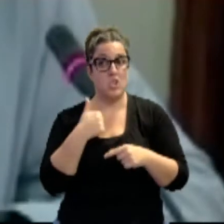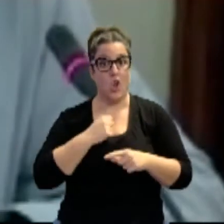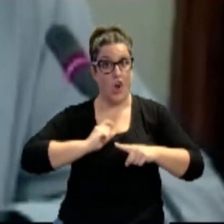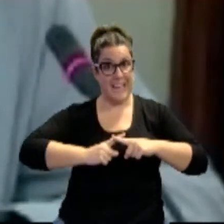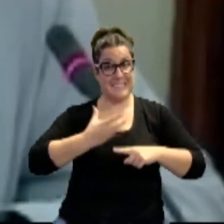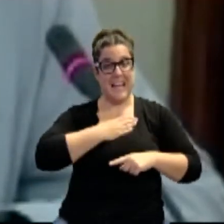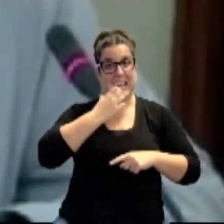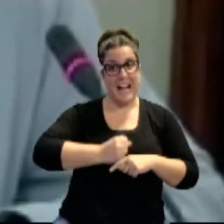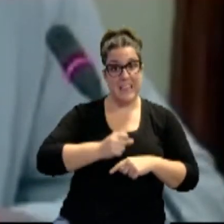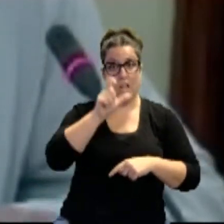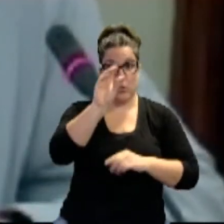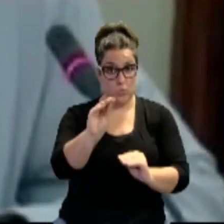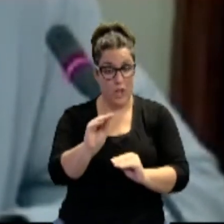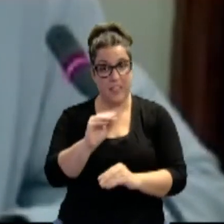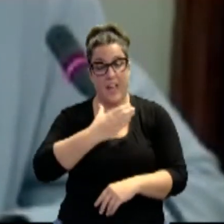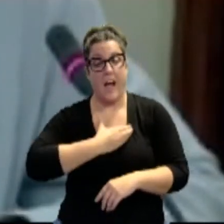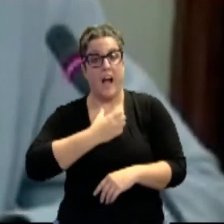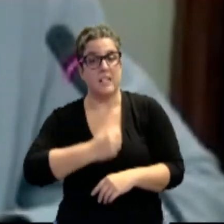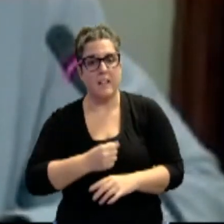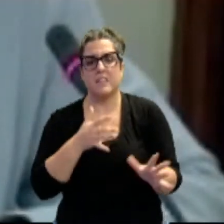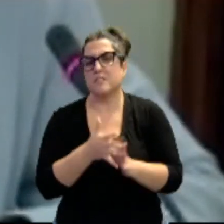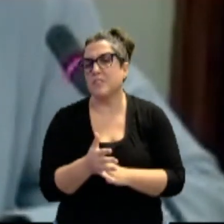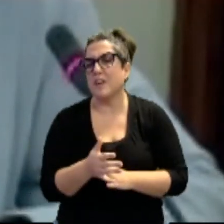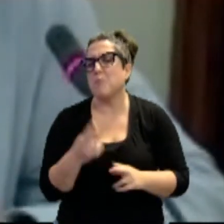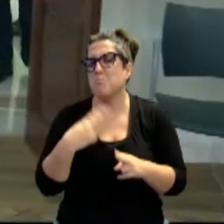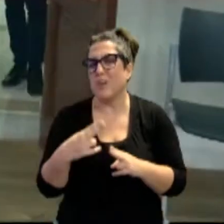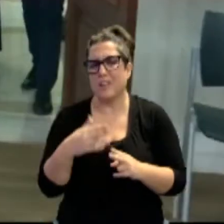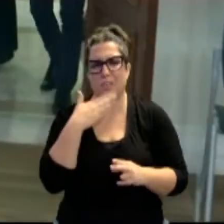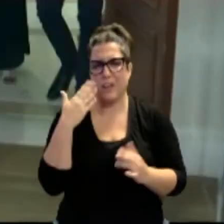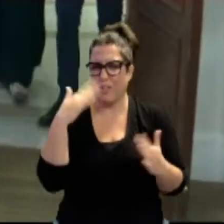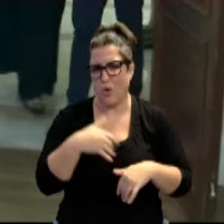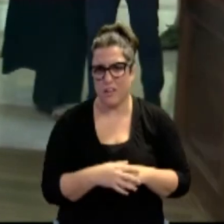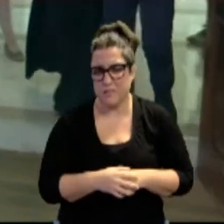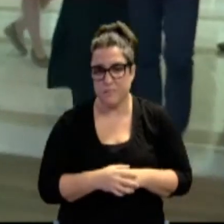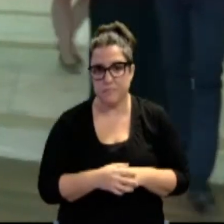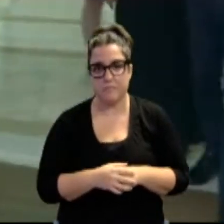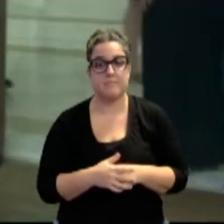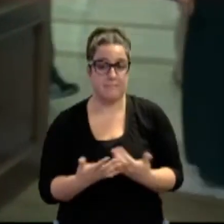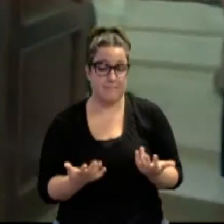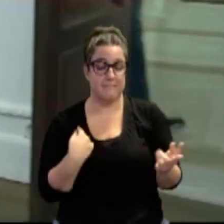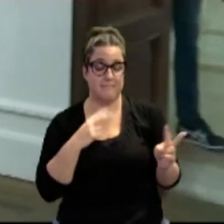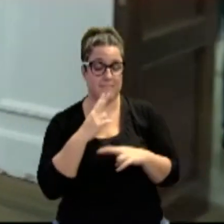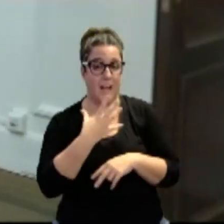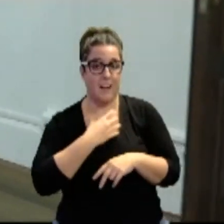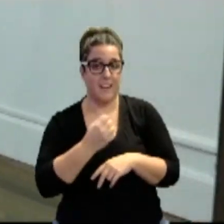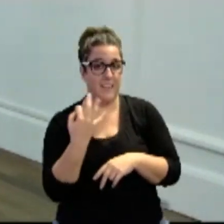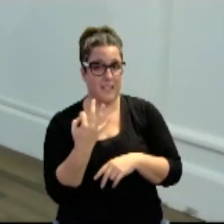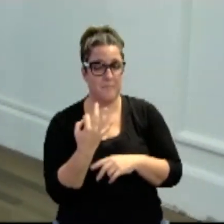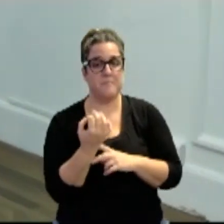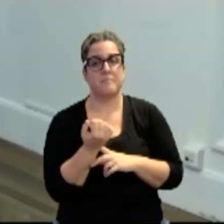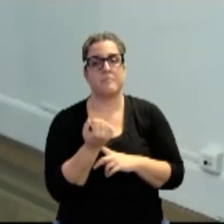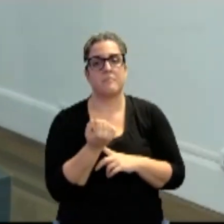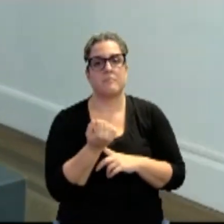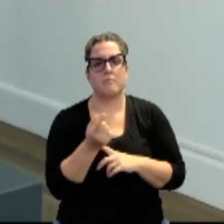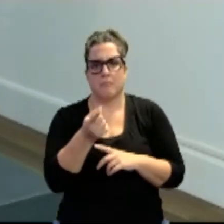alcalde, constituye una indignidad política sin precedentes. Algo que no pasaba por alto el propio alcalde. ¿Dónde cree usted